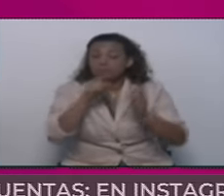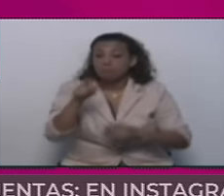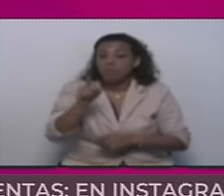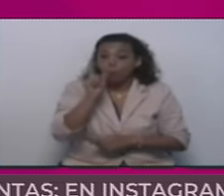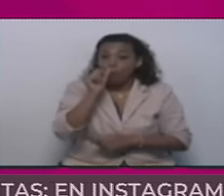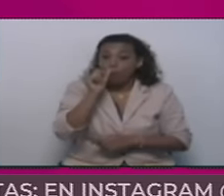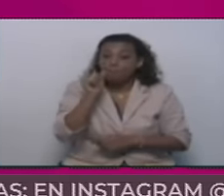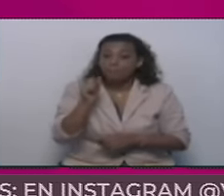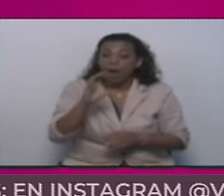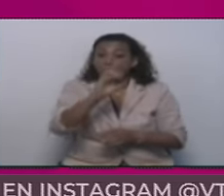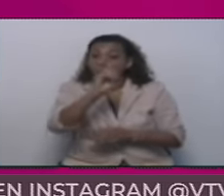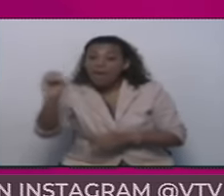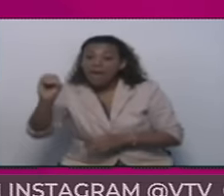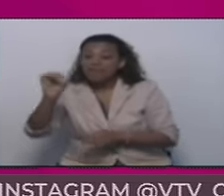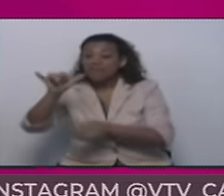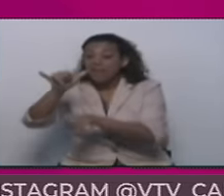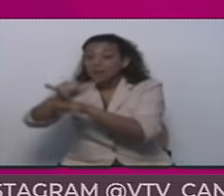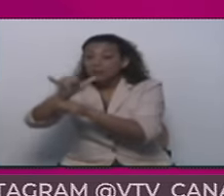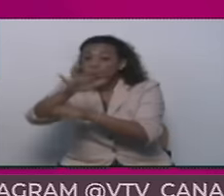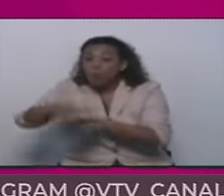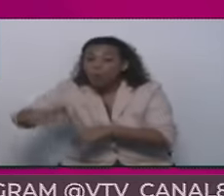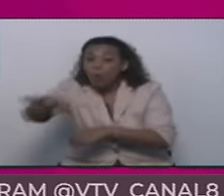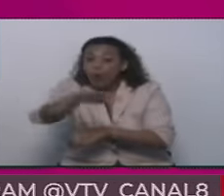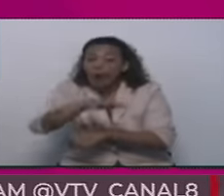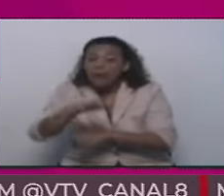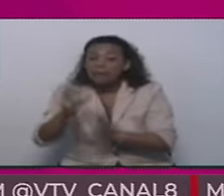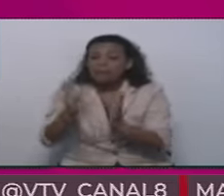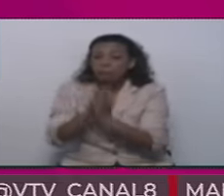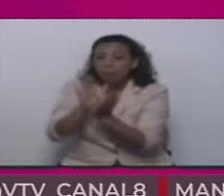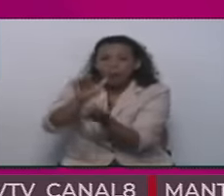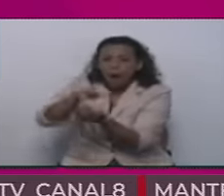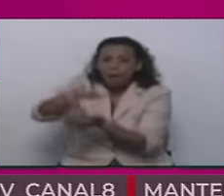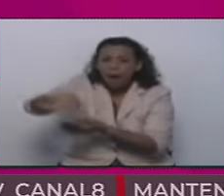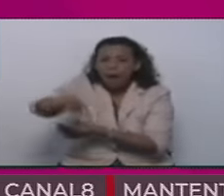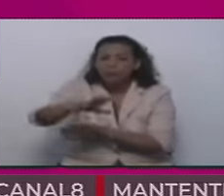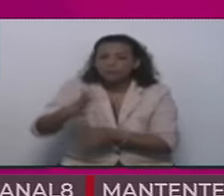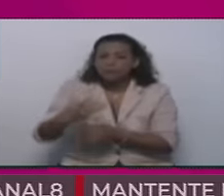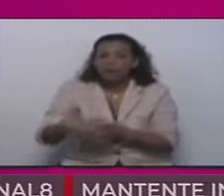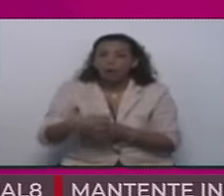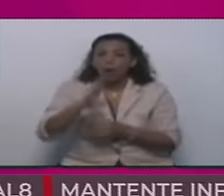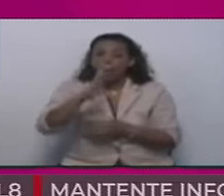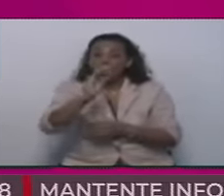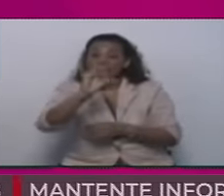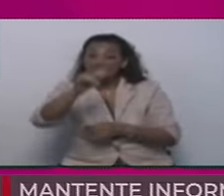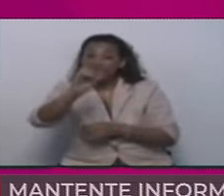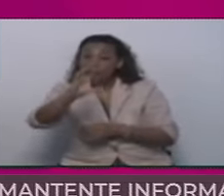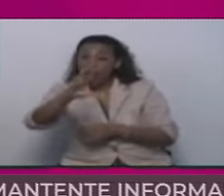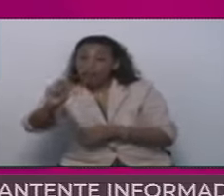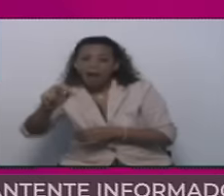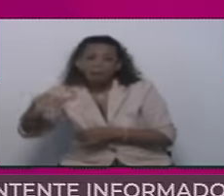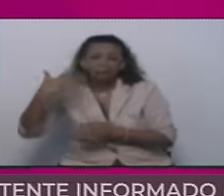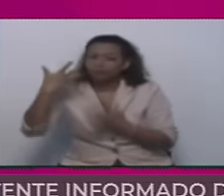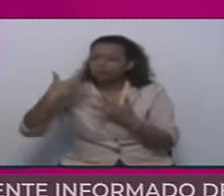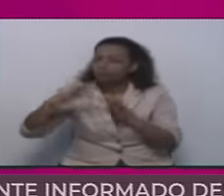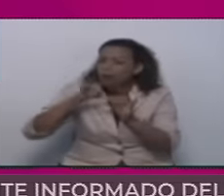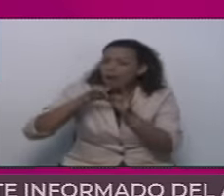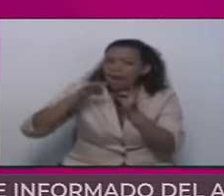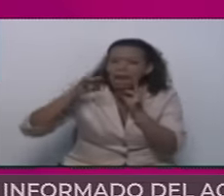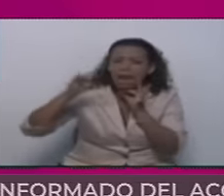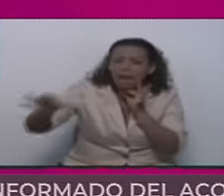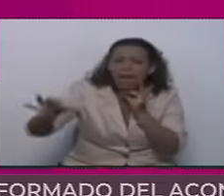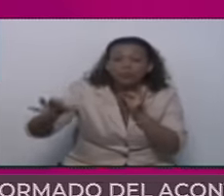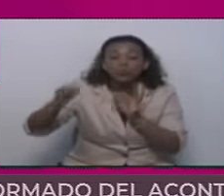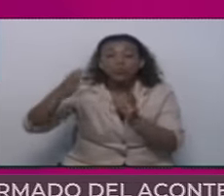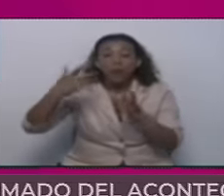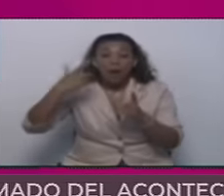del oriente del país, que llegó hasta Pantano de Vargas, hasta Boyacá, hasta las alturas más hermosas de la lucha